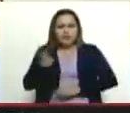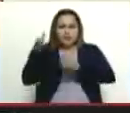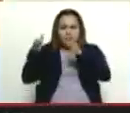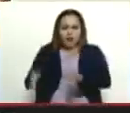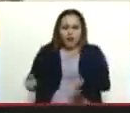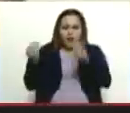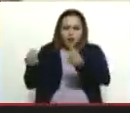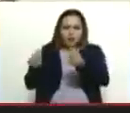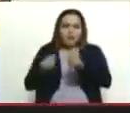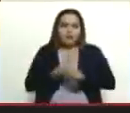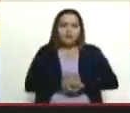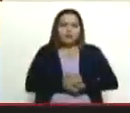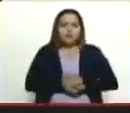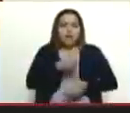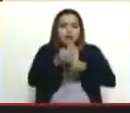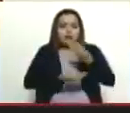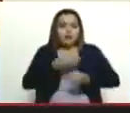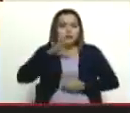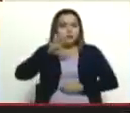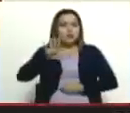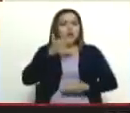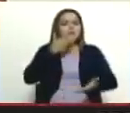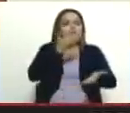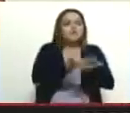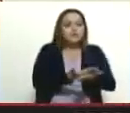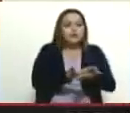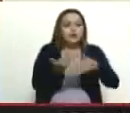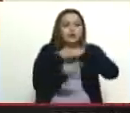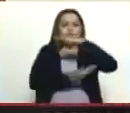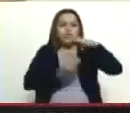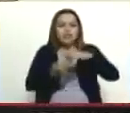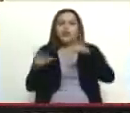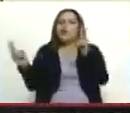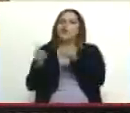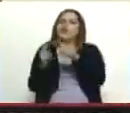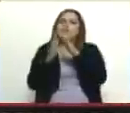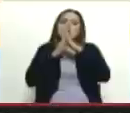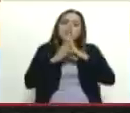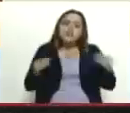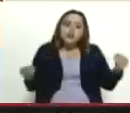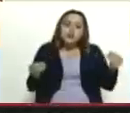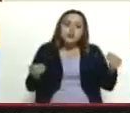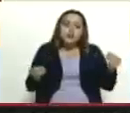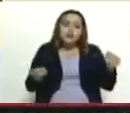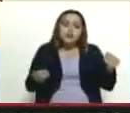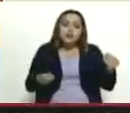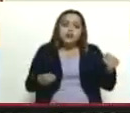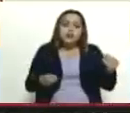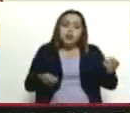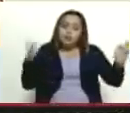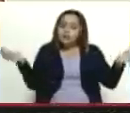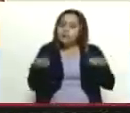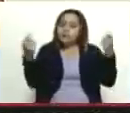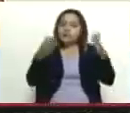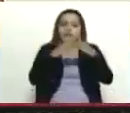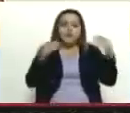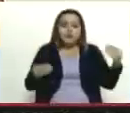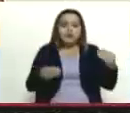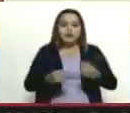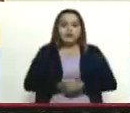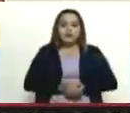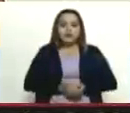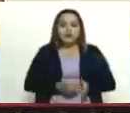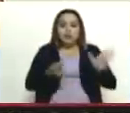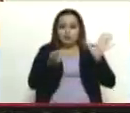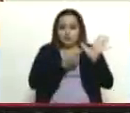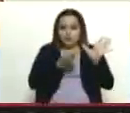Y hicimos 5 peticiones fundamentales, conocidas por todos y manejadas por todos. El sentido